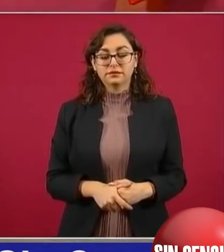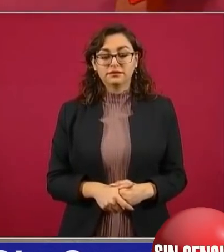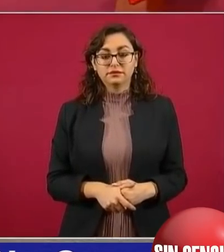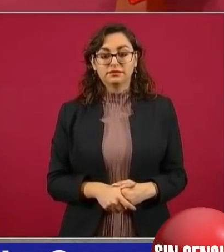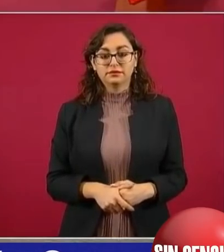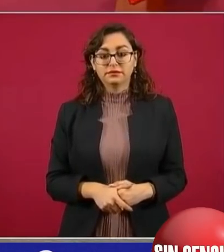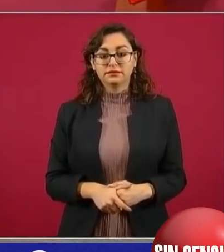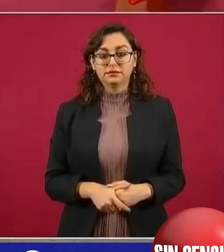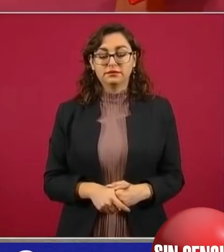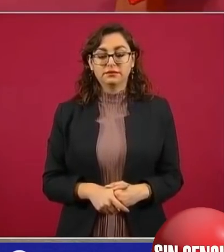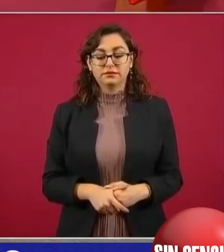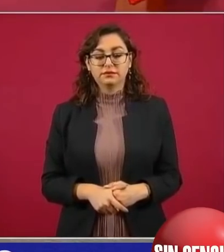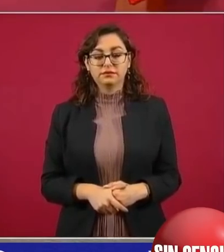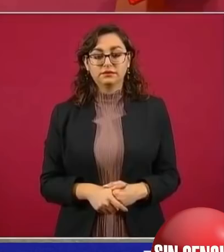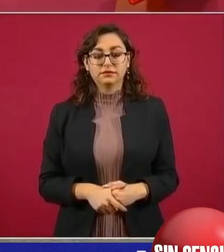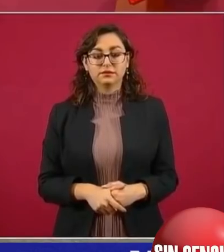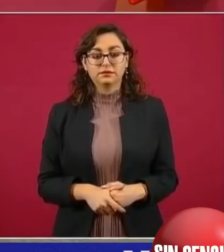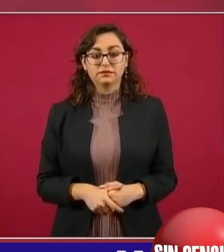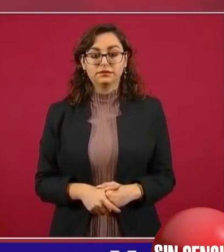No solo